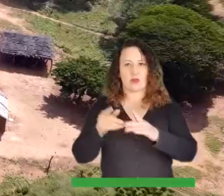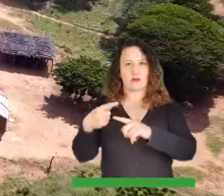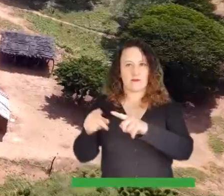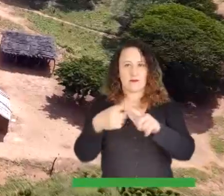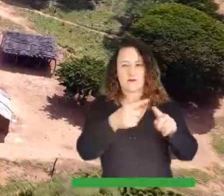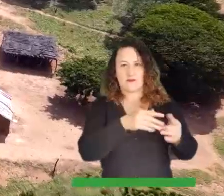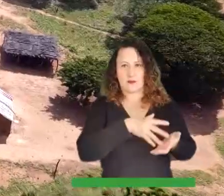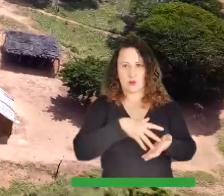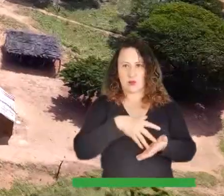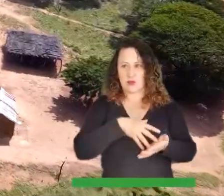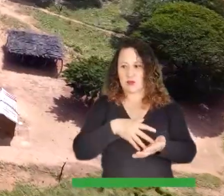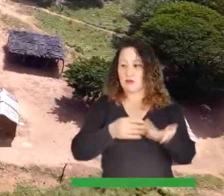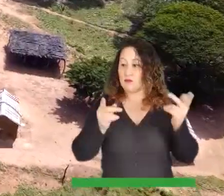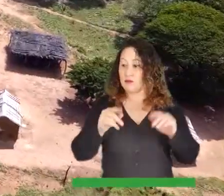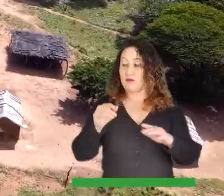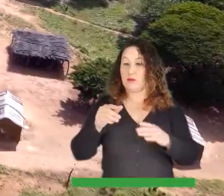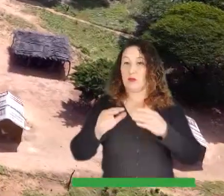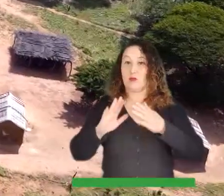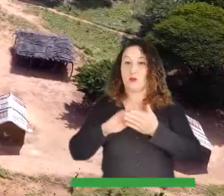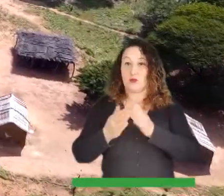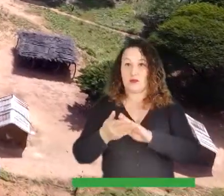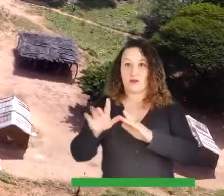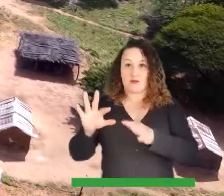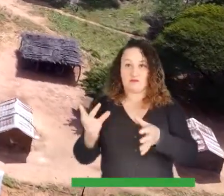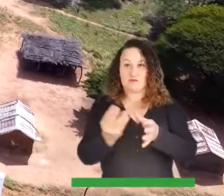y comunidades de reincorporados.